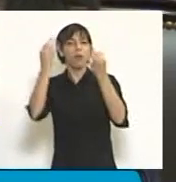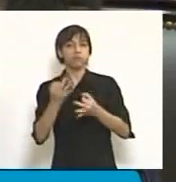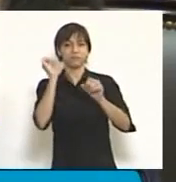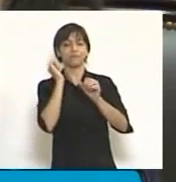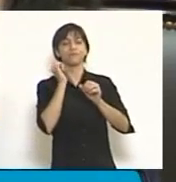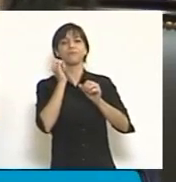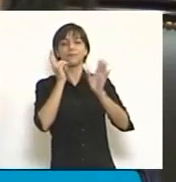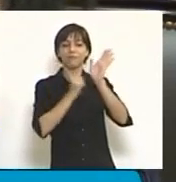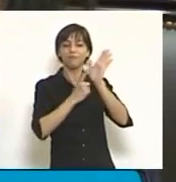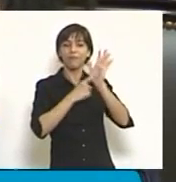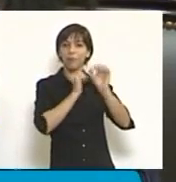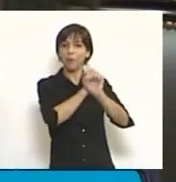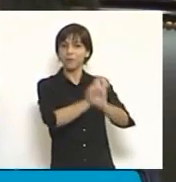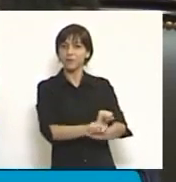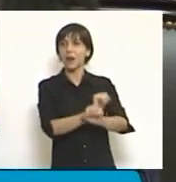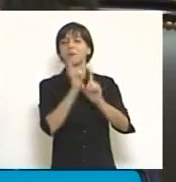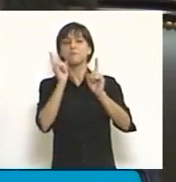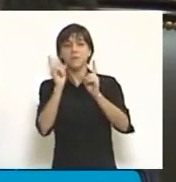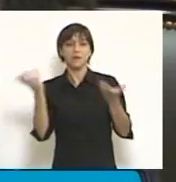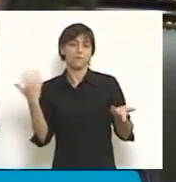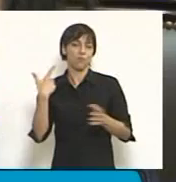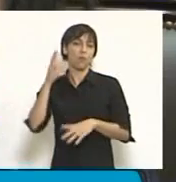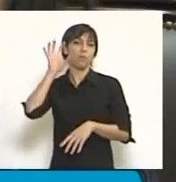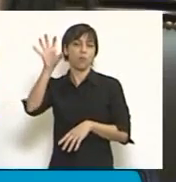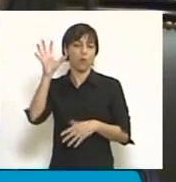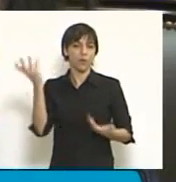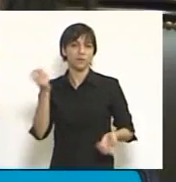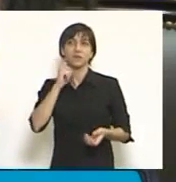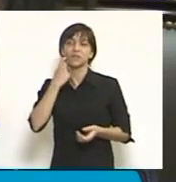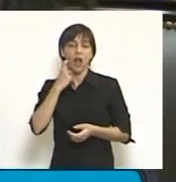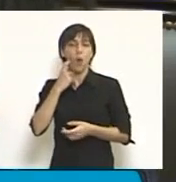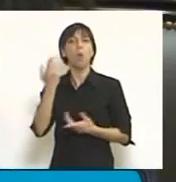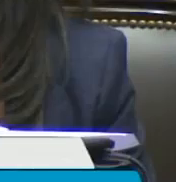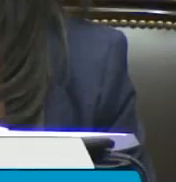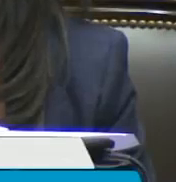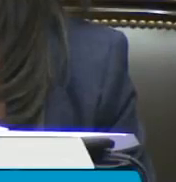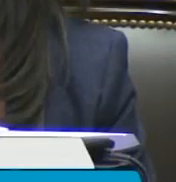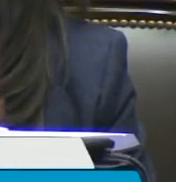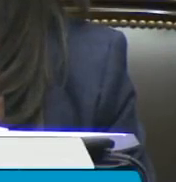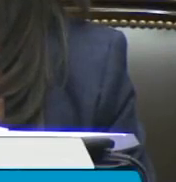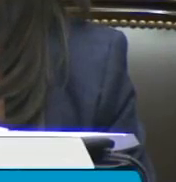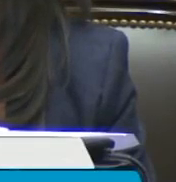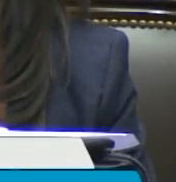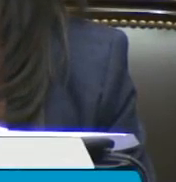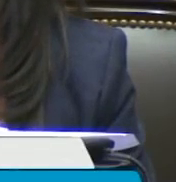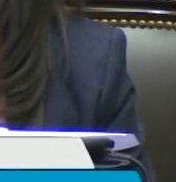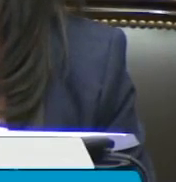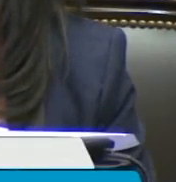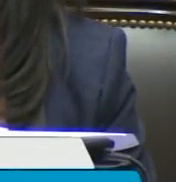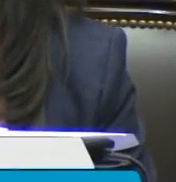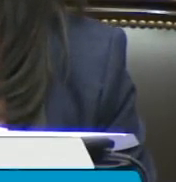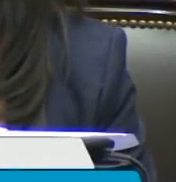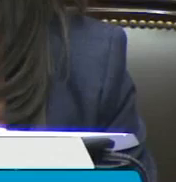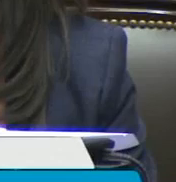hijo directo de la provincia de San Luis, el gran maestro Tomás Joffre, abogado, decano,